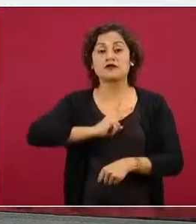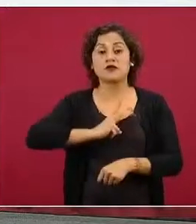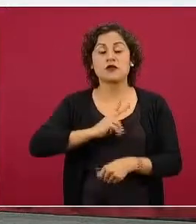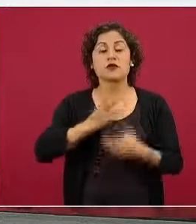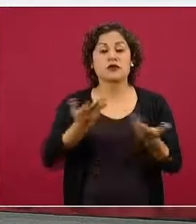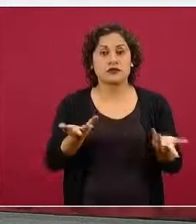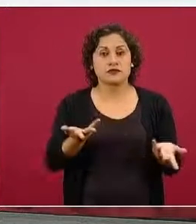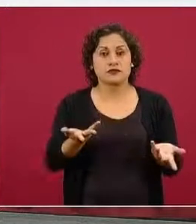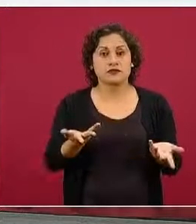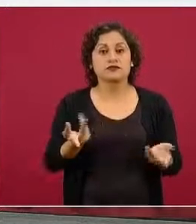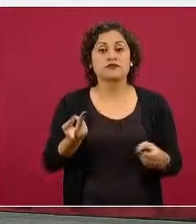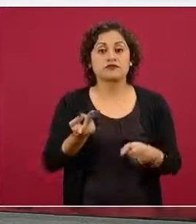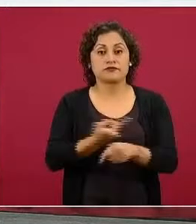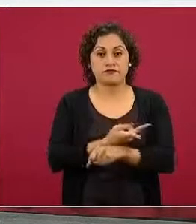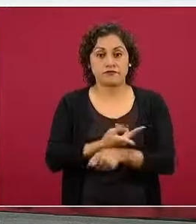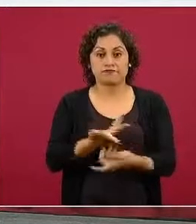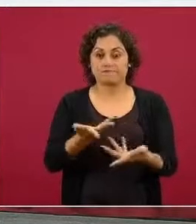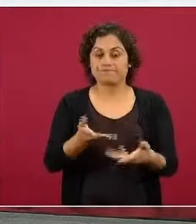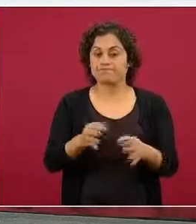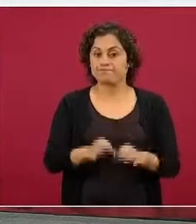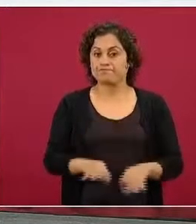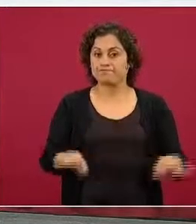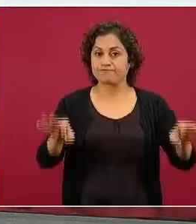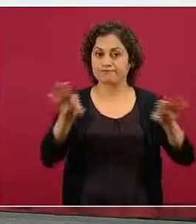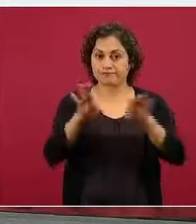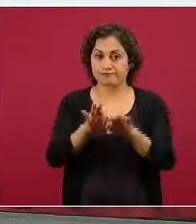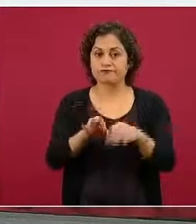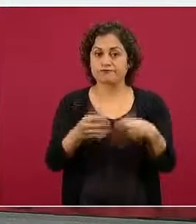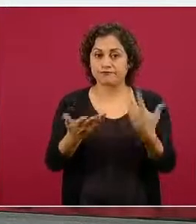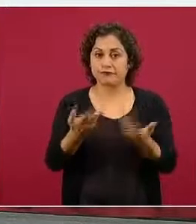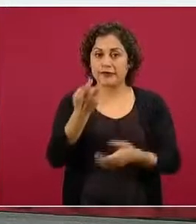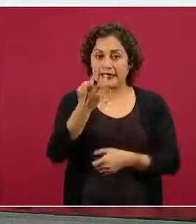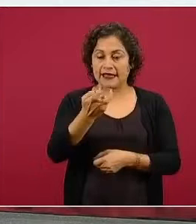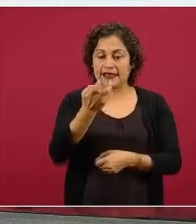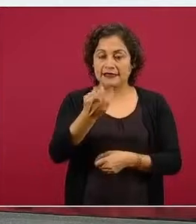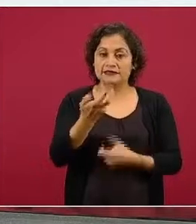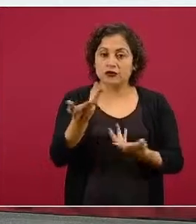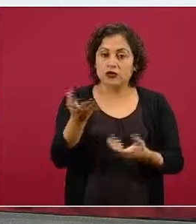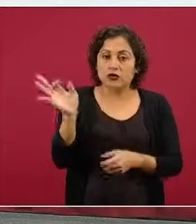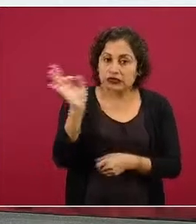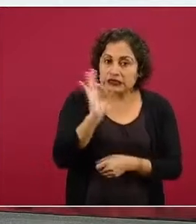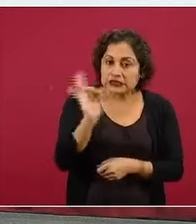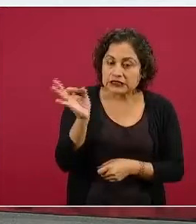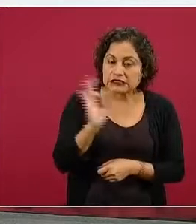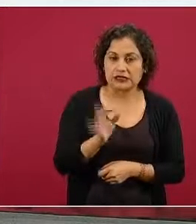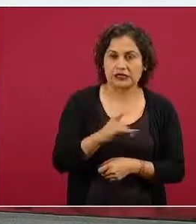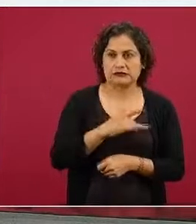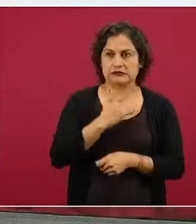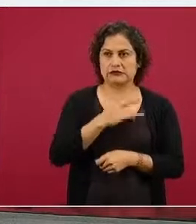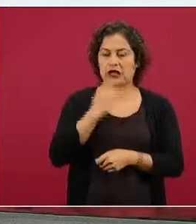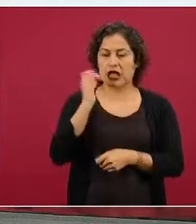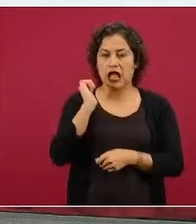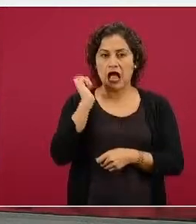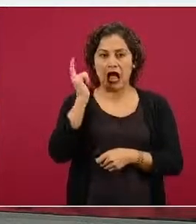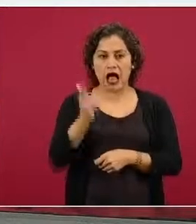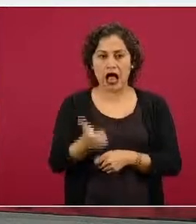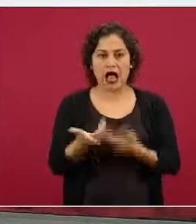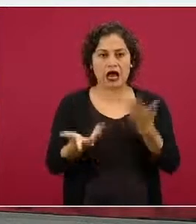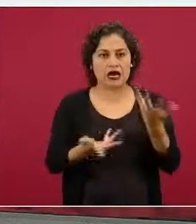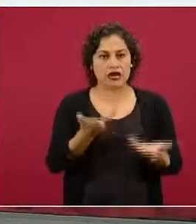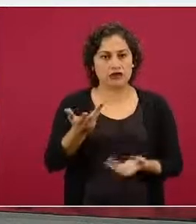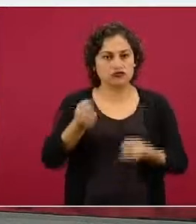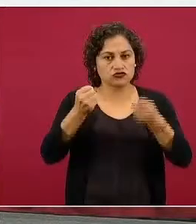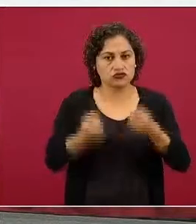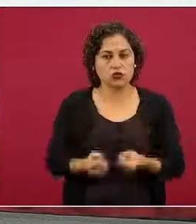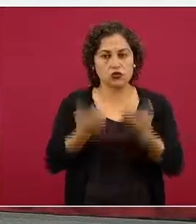SARS-CoV-2 cuando sí está enferma, y entonces puede tener una falsa sensación de seguridad. Por